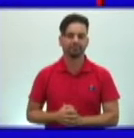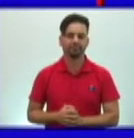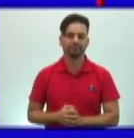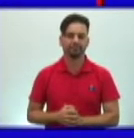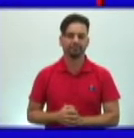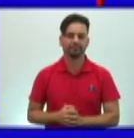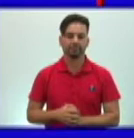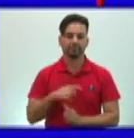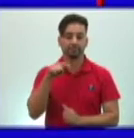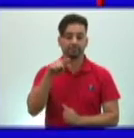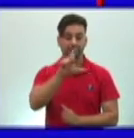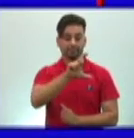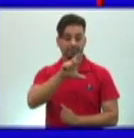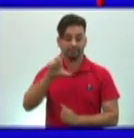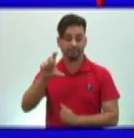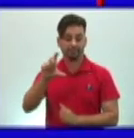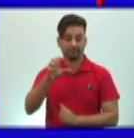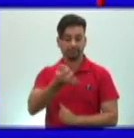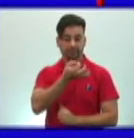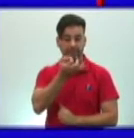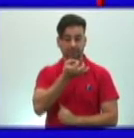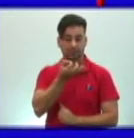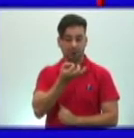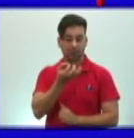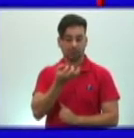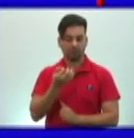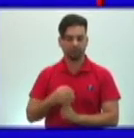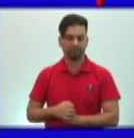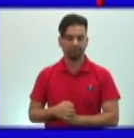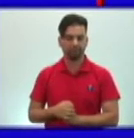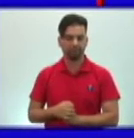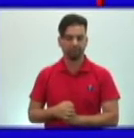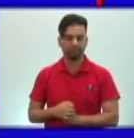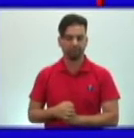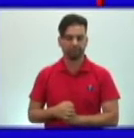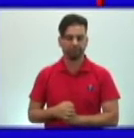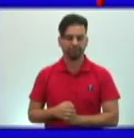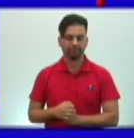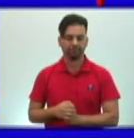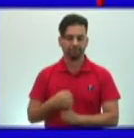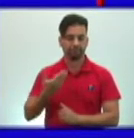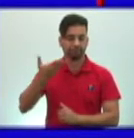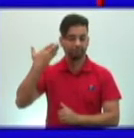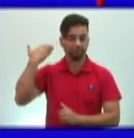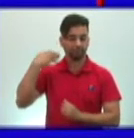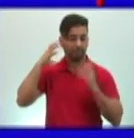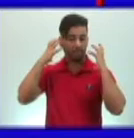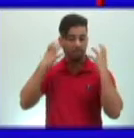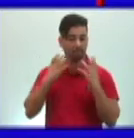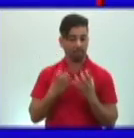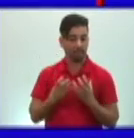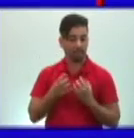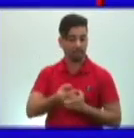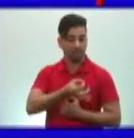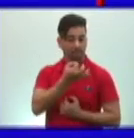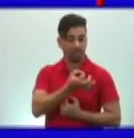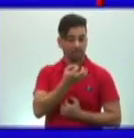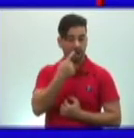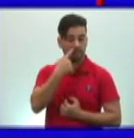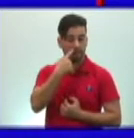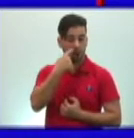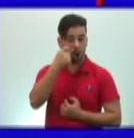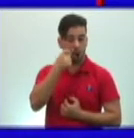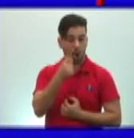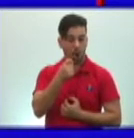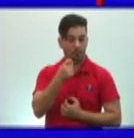son los planteamientos de algunos de los teóricos del marxismo? Bueno, según Carlos Marx en su tesis 3, los hombres son productos